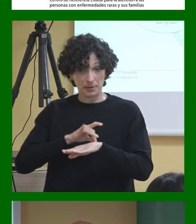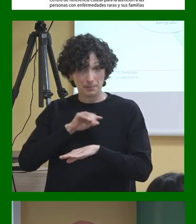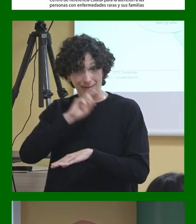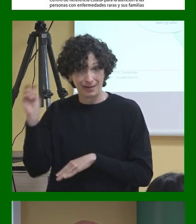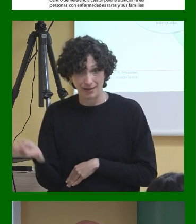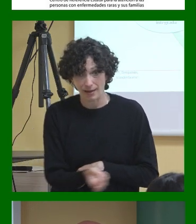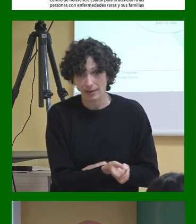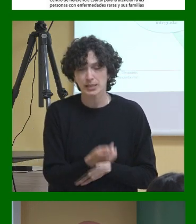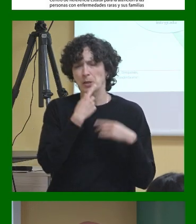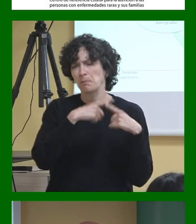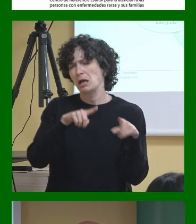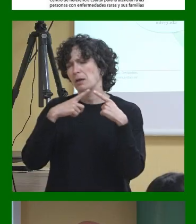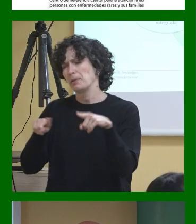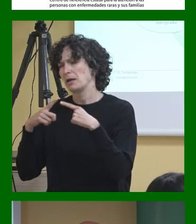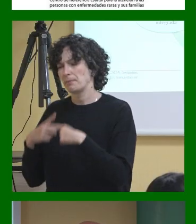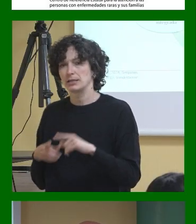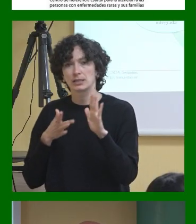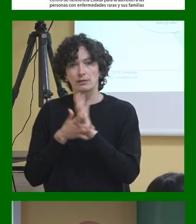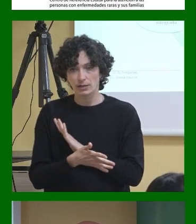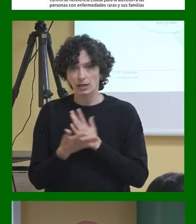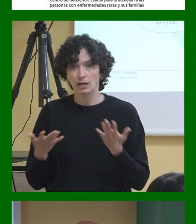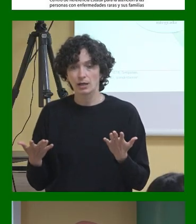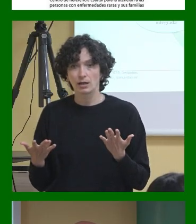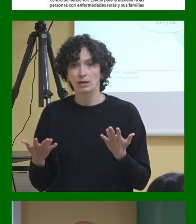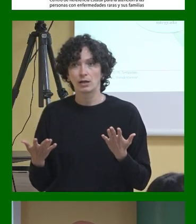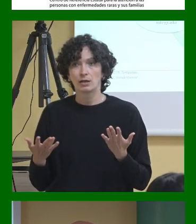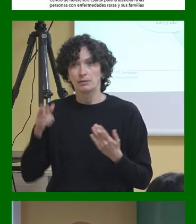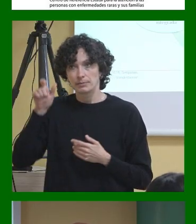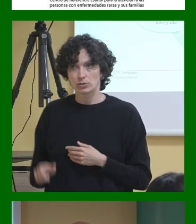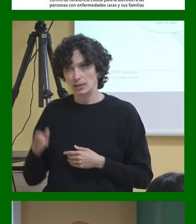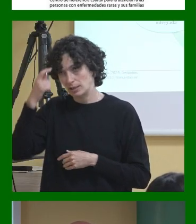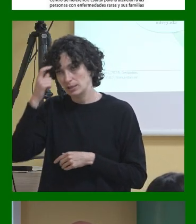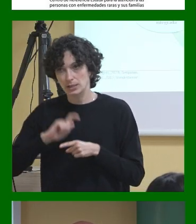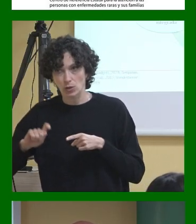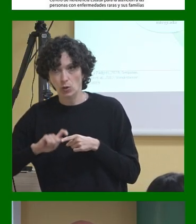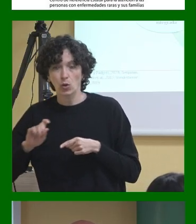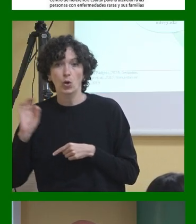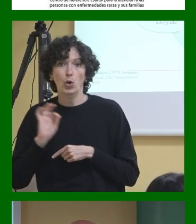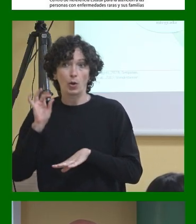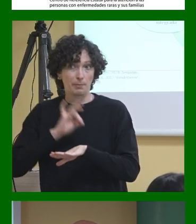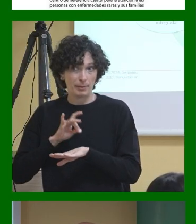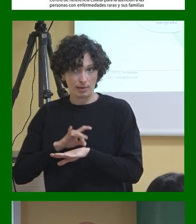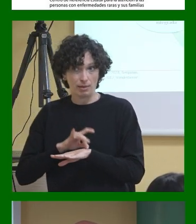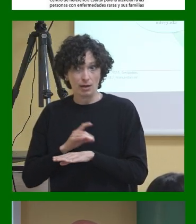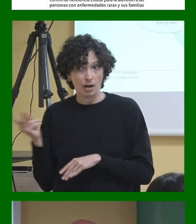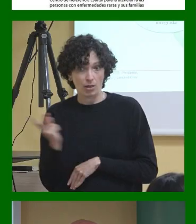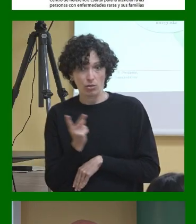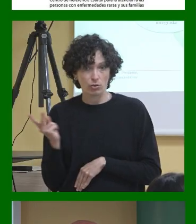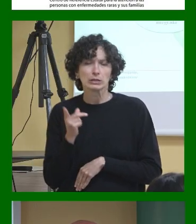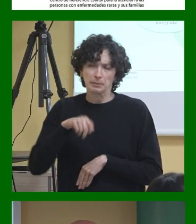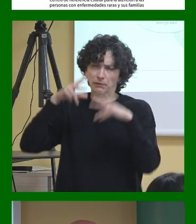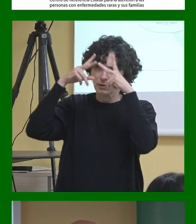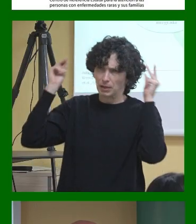difícil realmente enfocar la perspectiva del psicólogo y de la medicina, voy a decir de las dos disciplinas, y también de la